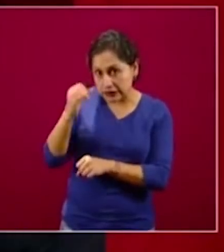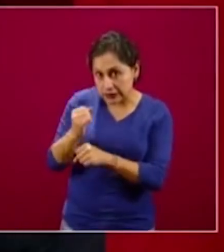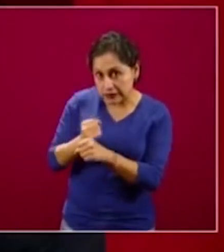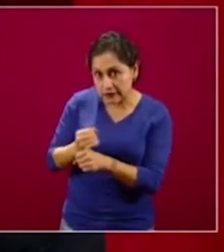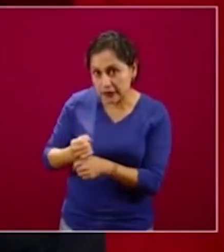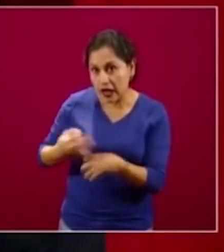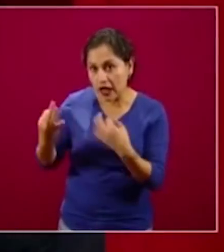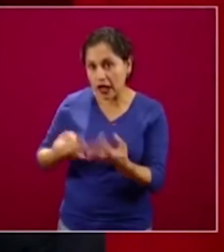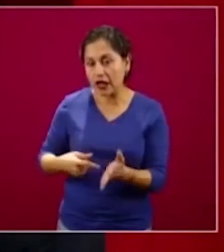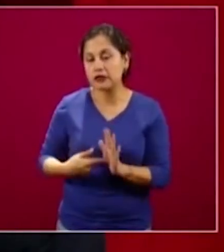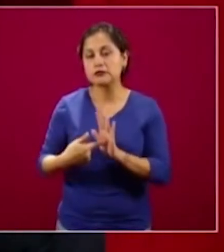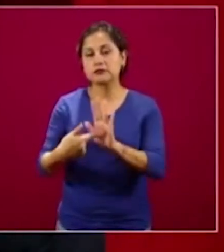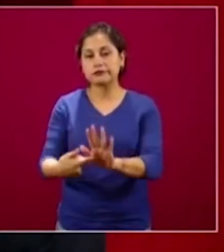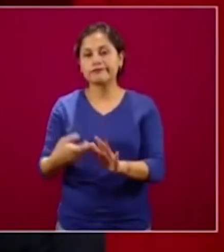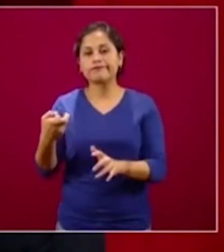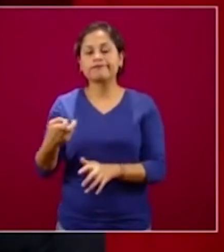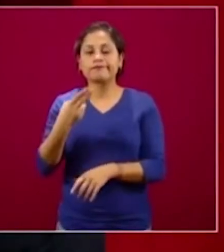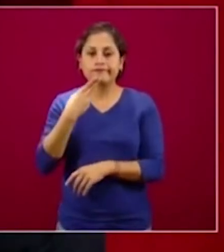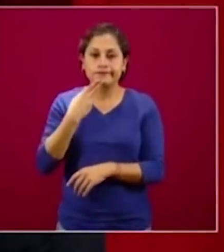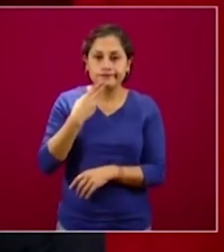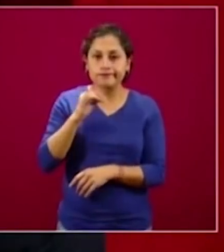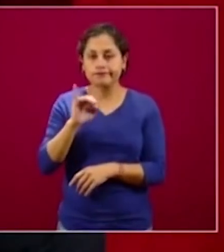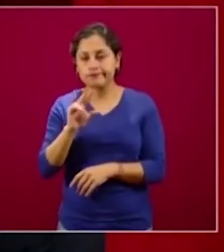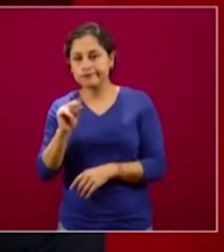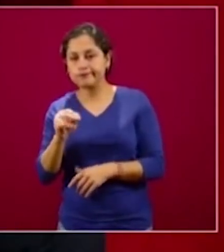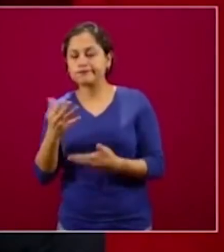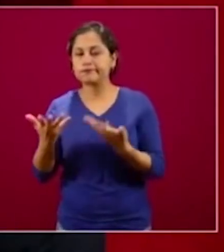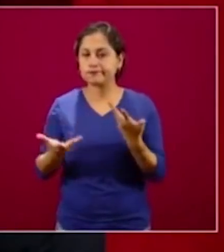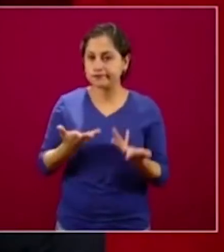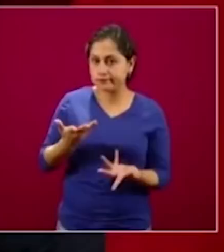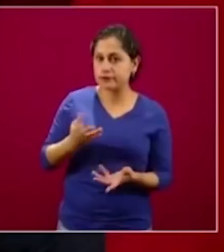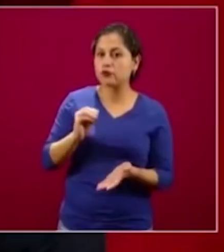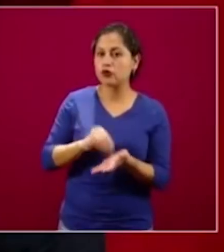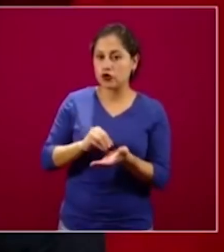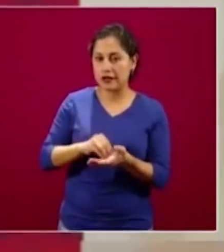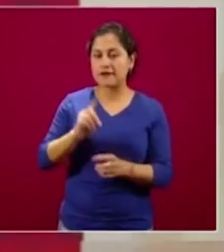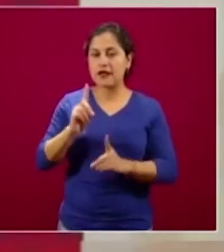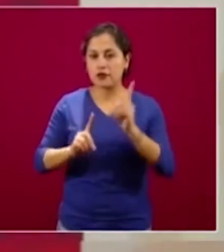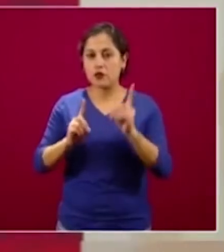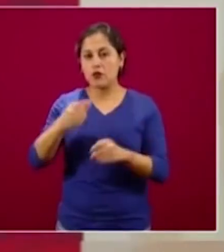su utilidad o su eficacia en el tratamiento de COVID.